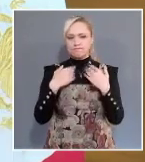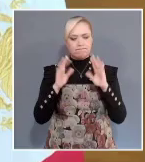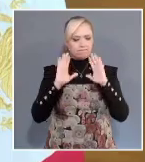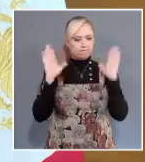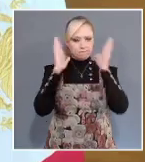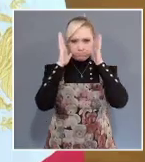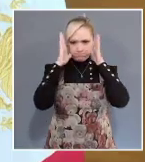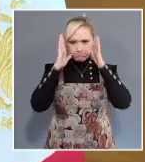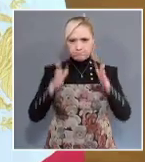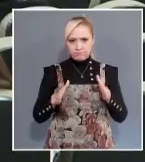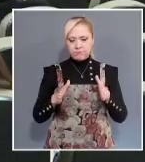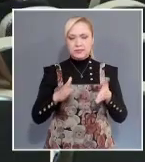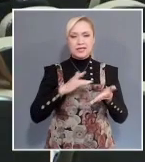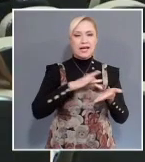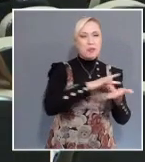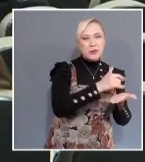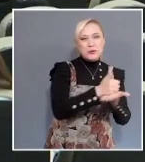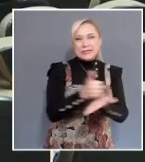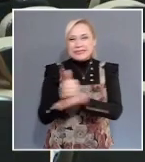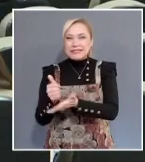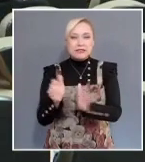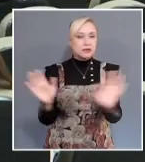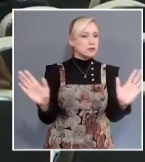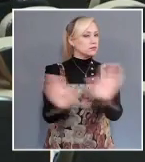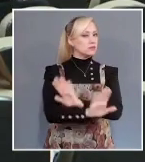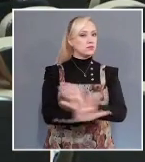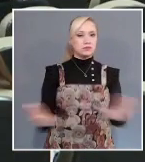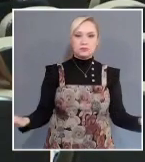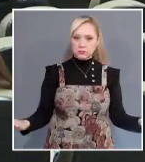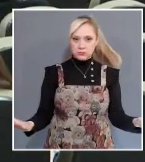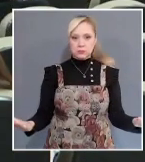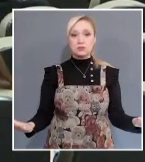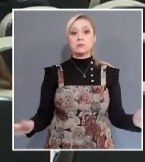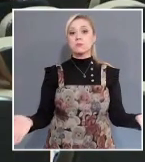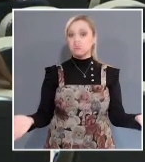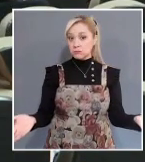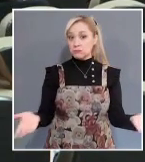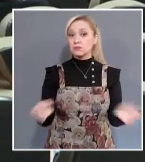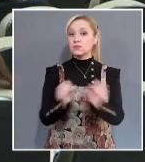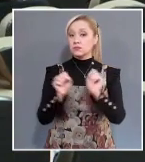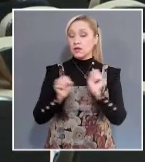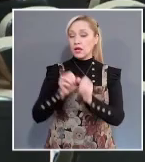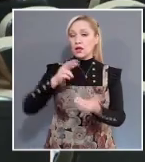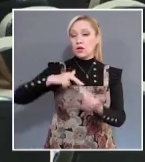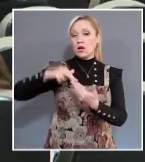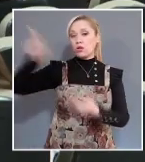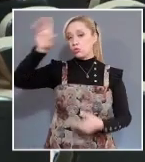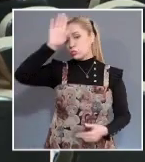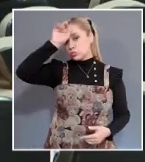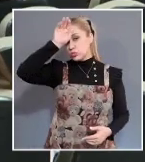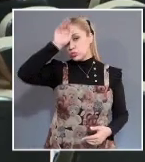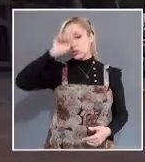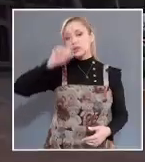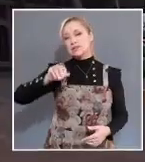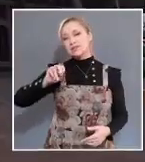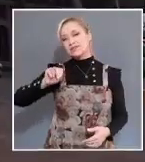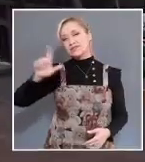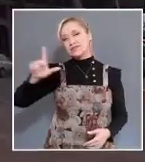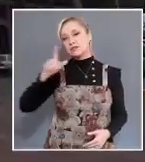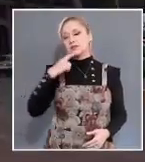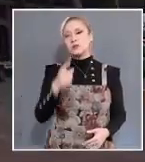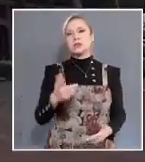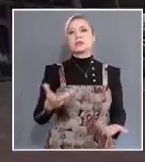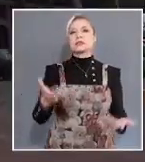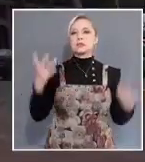con la que deben conducirse en el informe de labores de la sala regional Monterrey destacaron que tan solo en la segunda circunscripción se